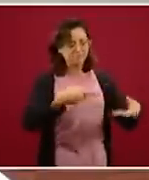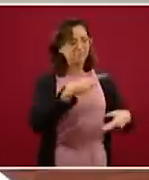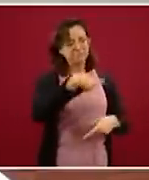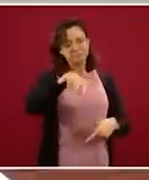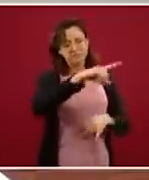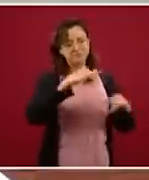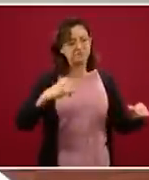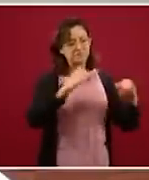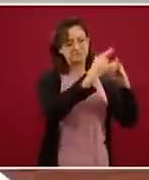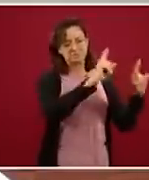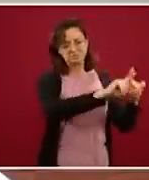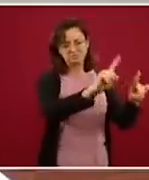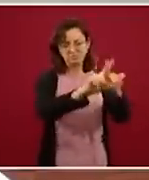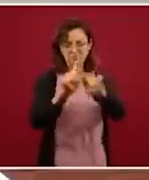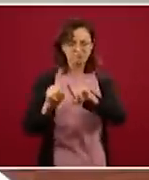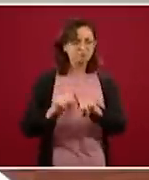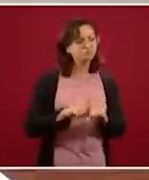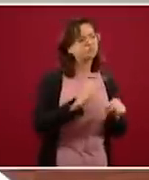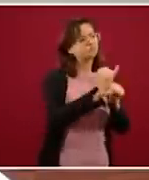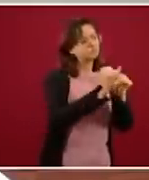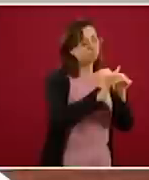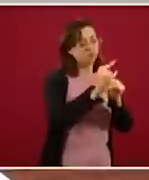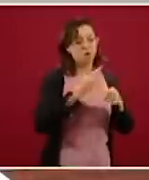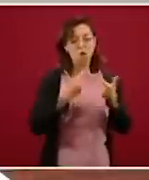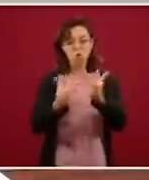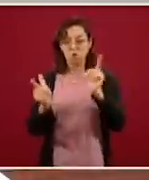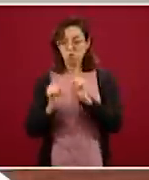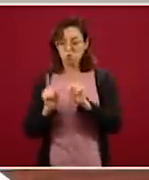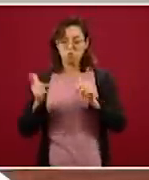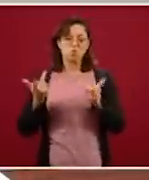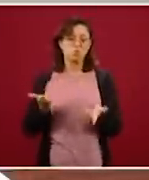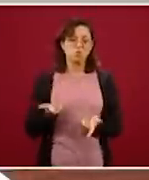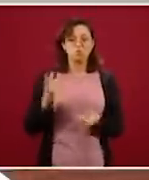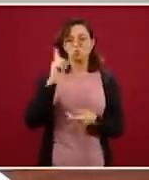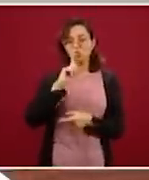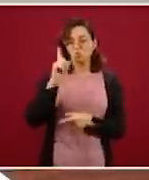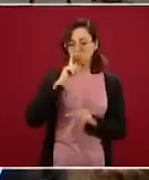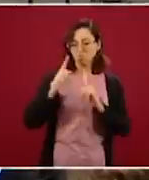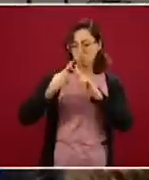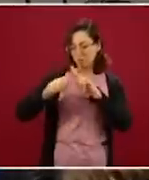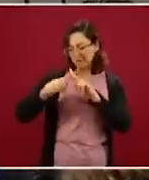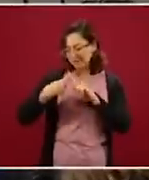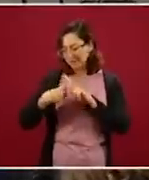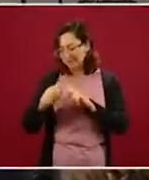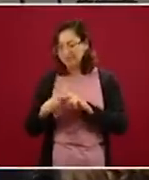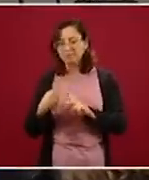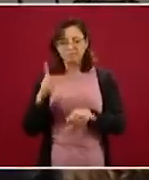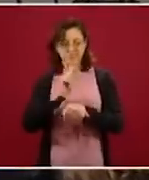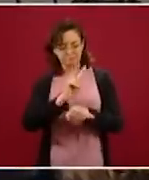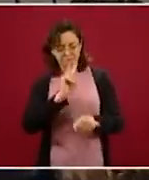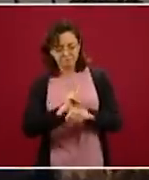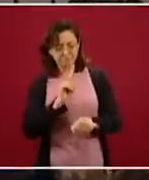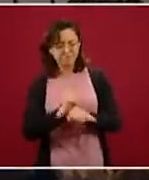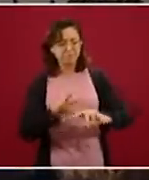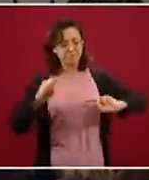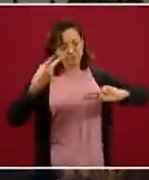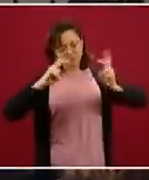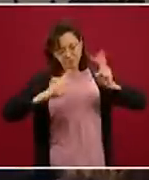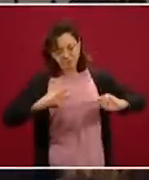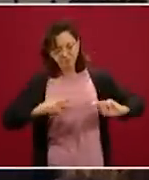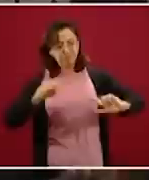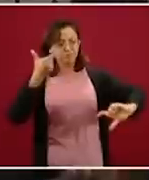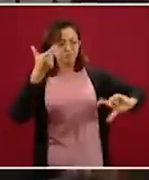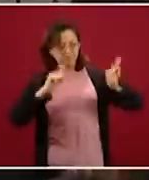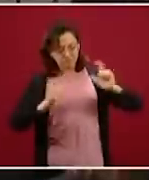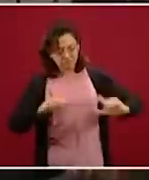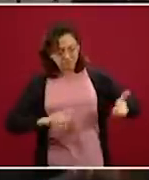actividades vulnerables. A partir de ahí, un grupo de matemática, una matemática, un actuario, generan un algoritmo para efecto